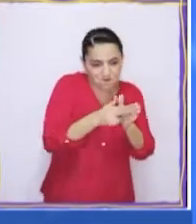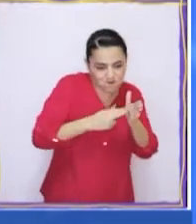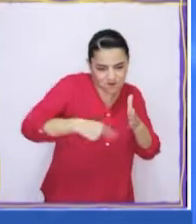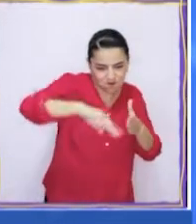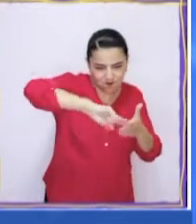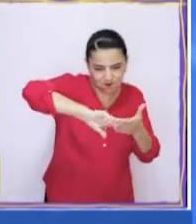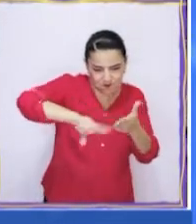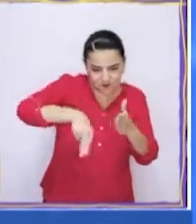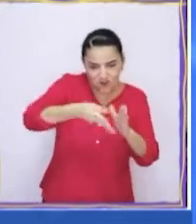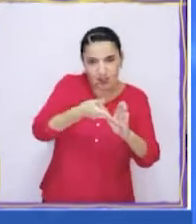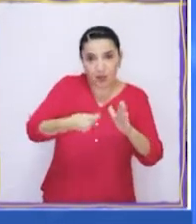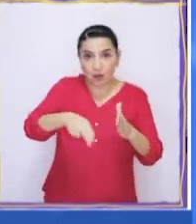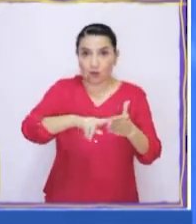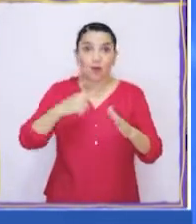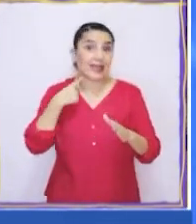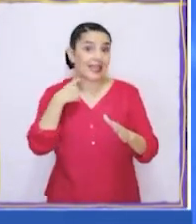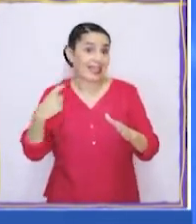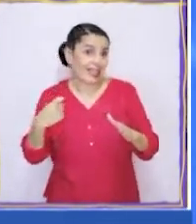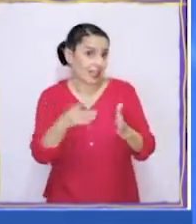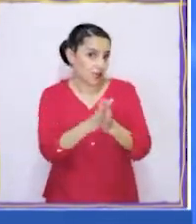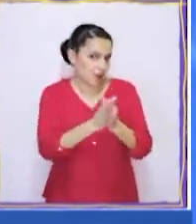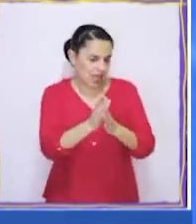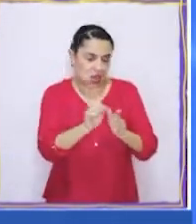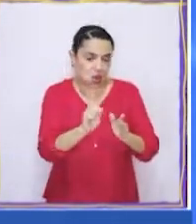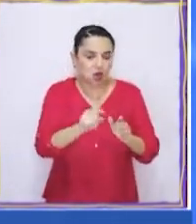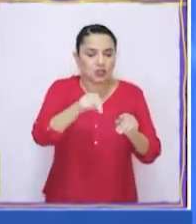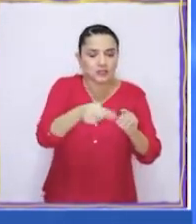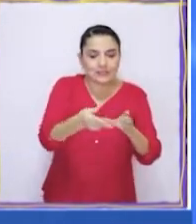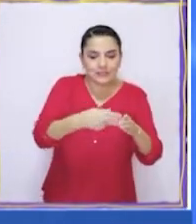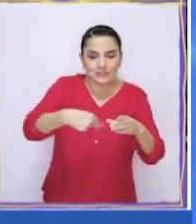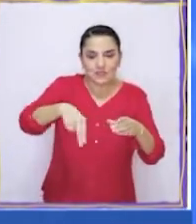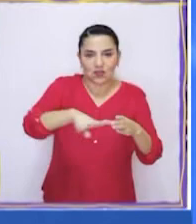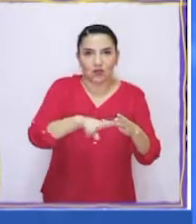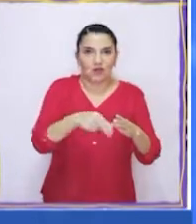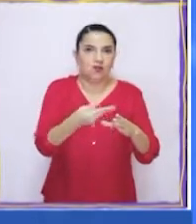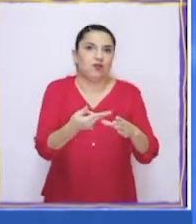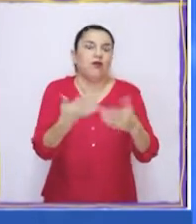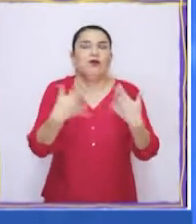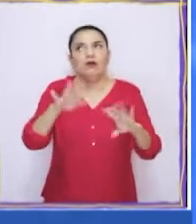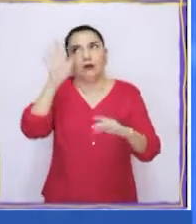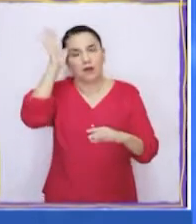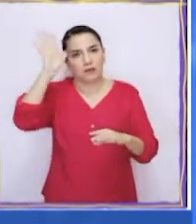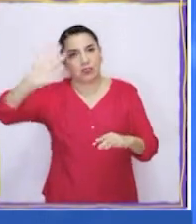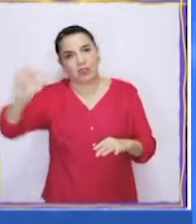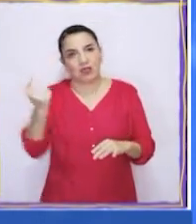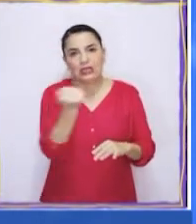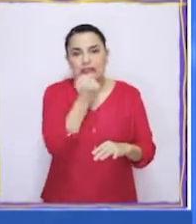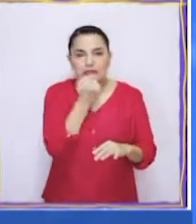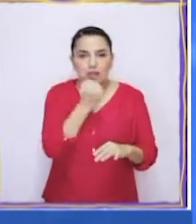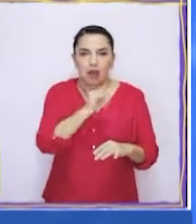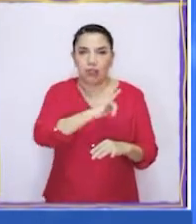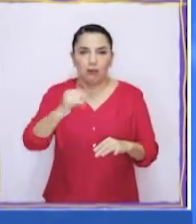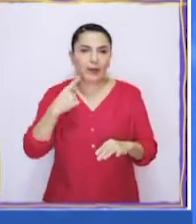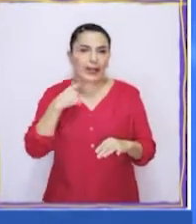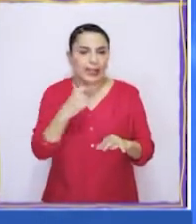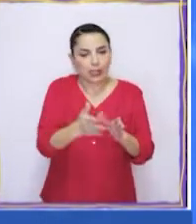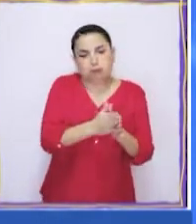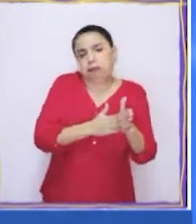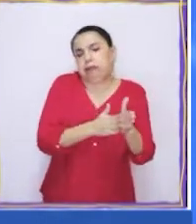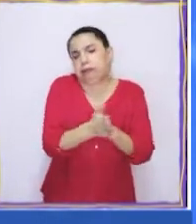molde que imaginen si lo hubiésemos hecho sin este paso nuestro que se hubiese pegado